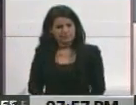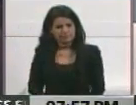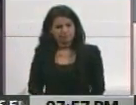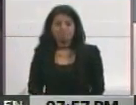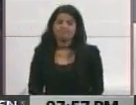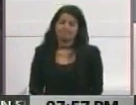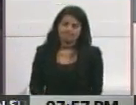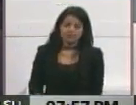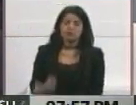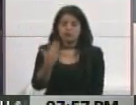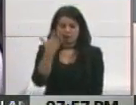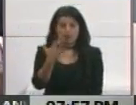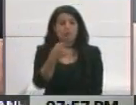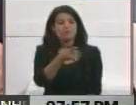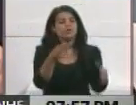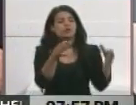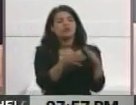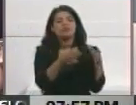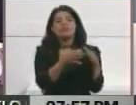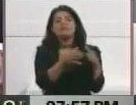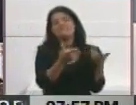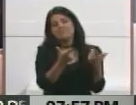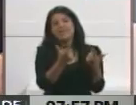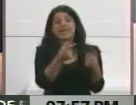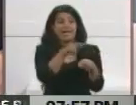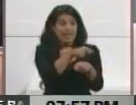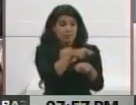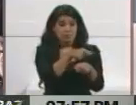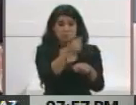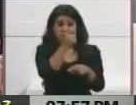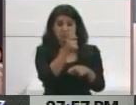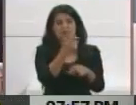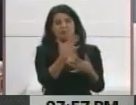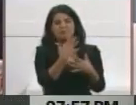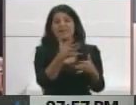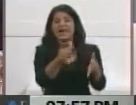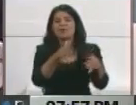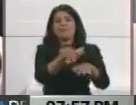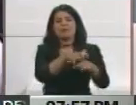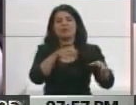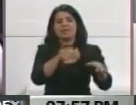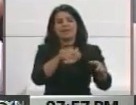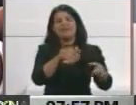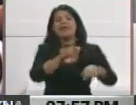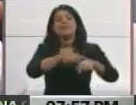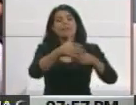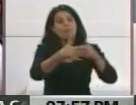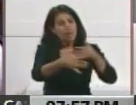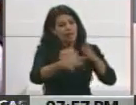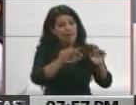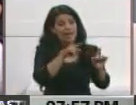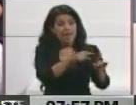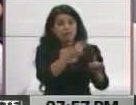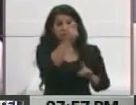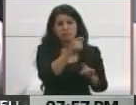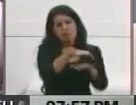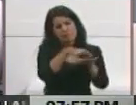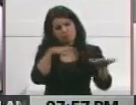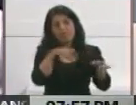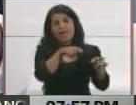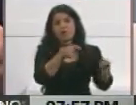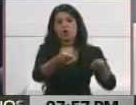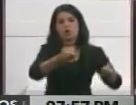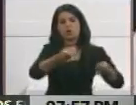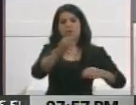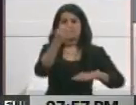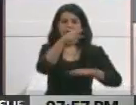que tiene una junta directiva y que en este momento por las reglas democráticas siendo mayoría son los que controlan el parlamento pero yo